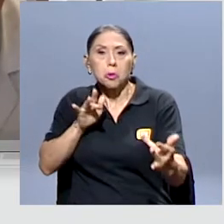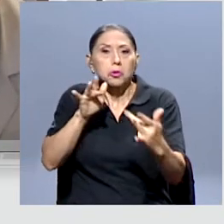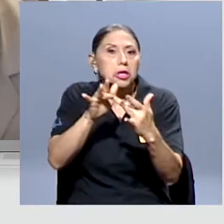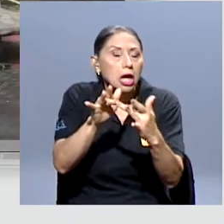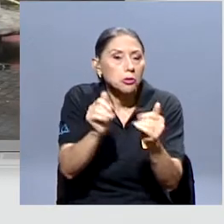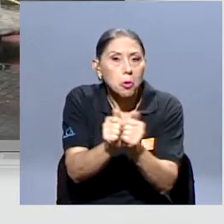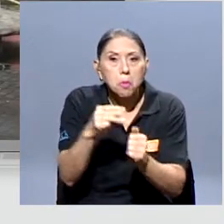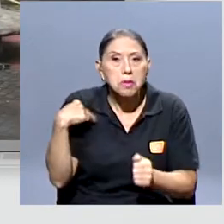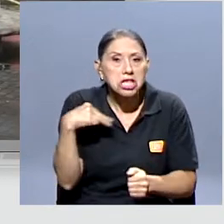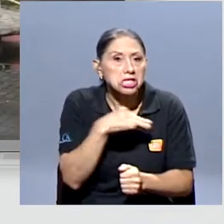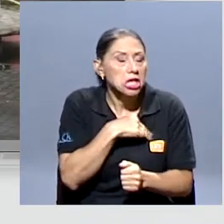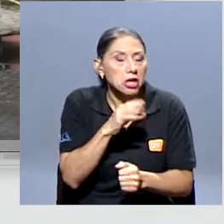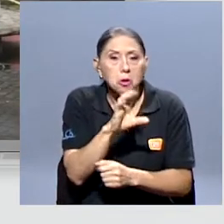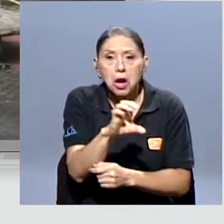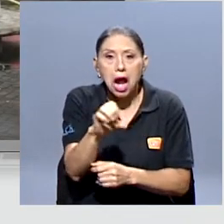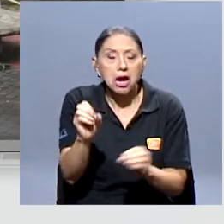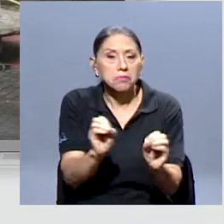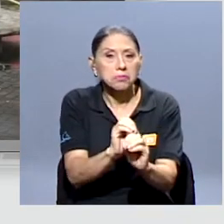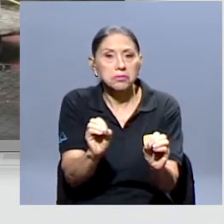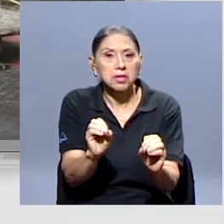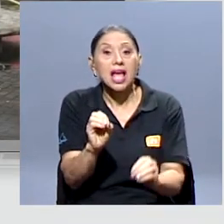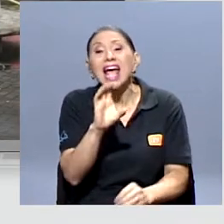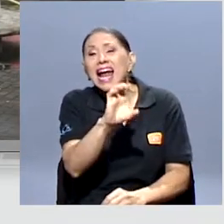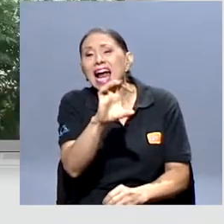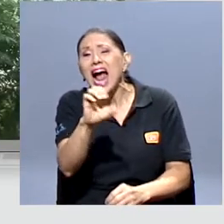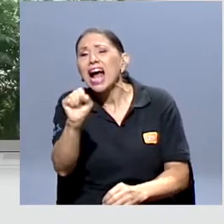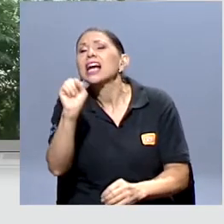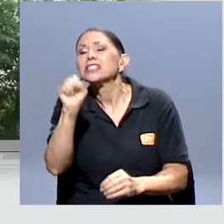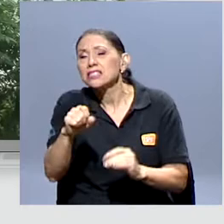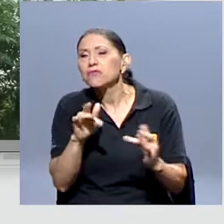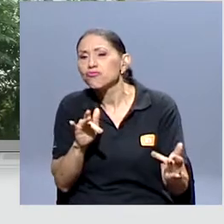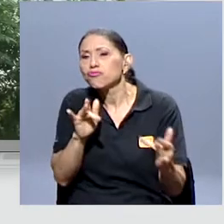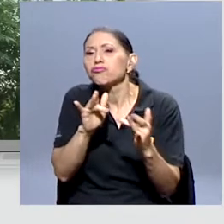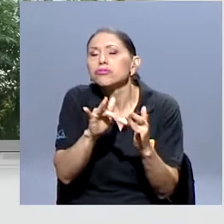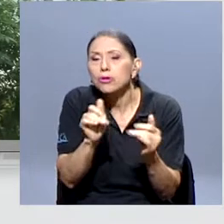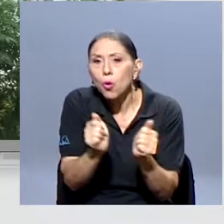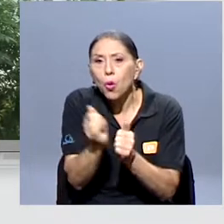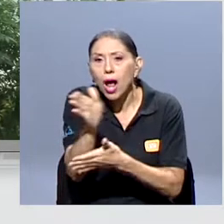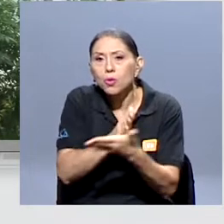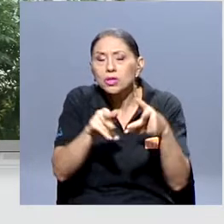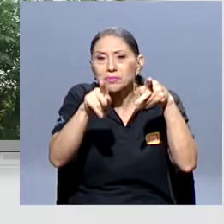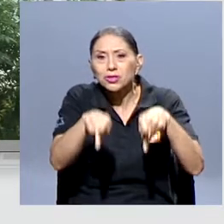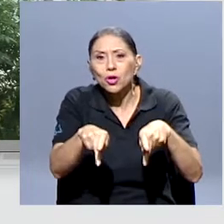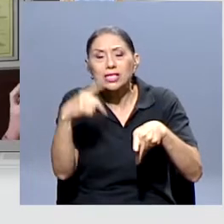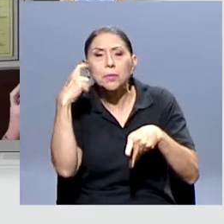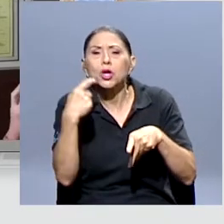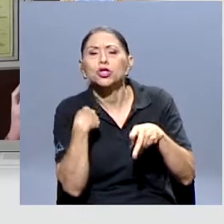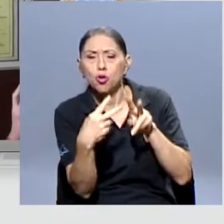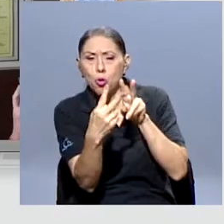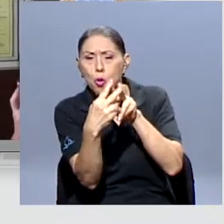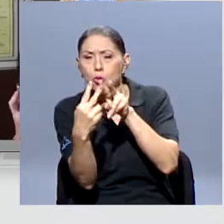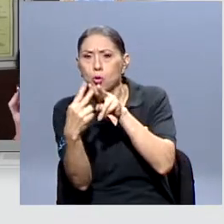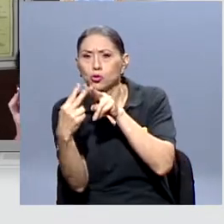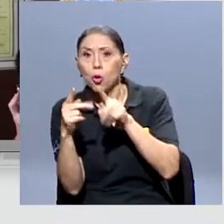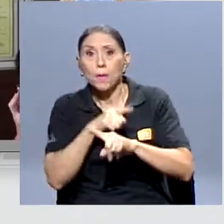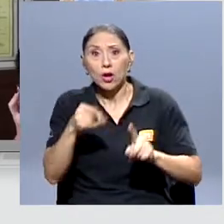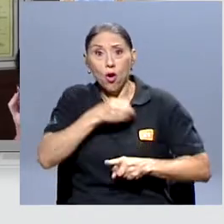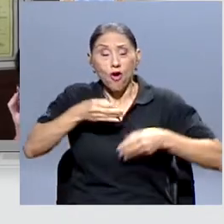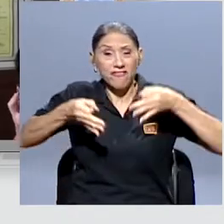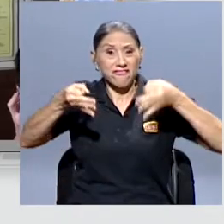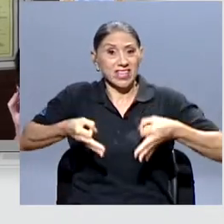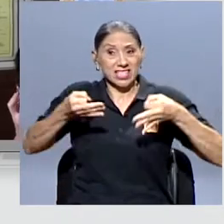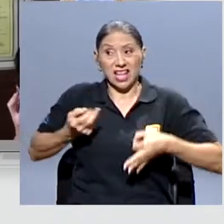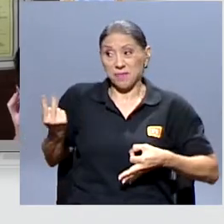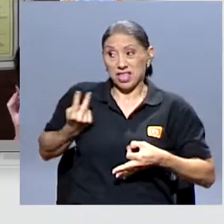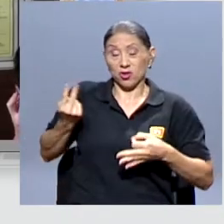nadie del ministerio ni de la caja. De la caja con algunas personas porque los conozco, ¿verdad? Pero no de manera oficial, uh-huh. no